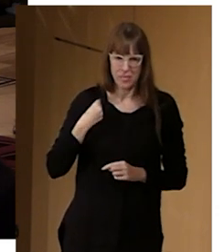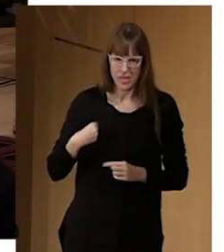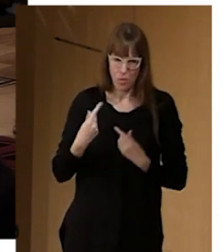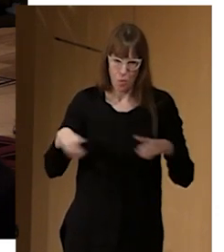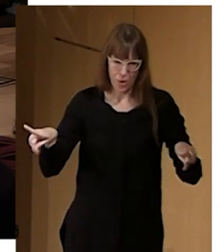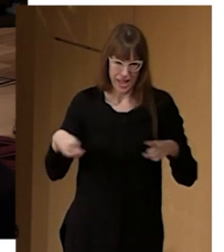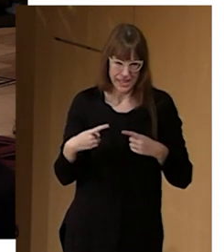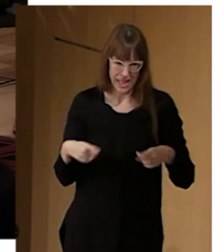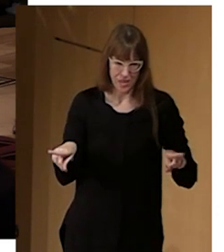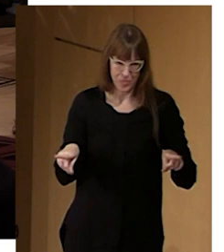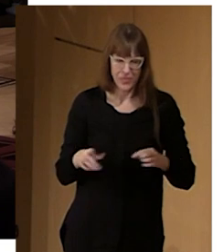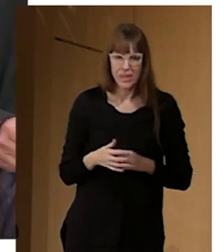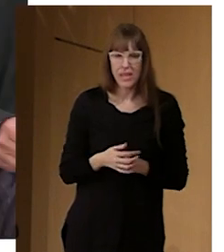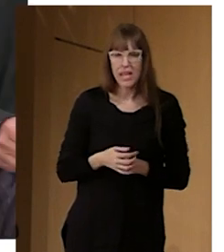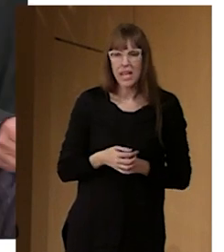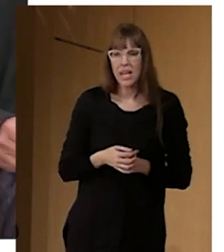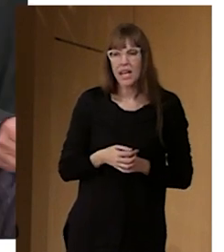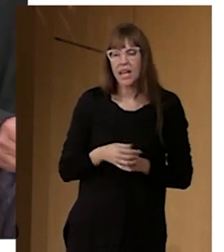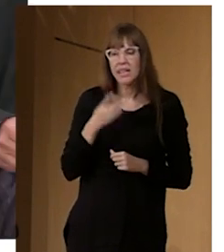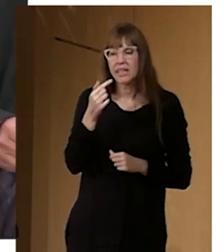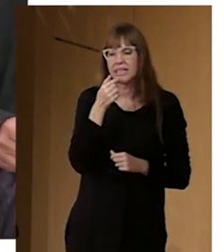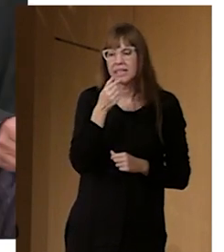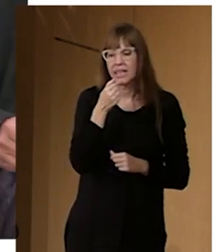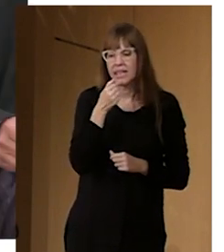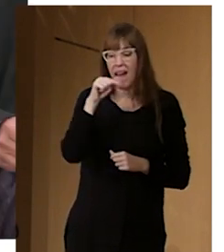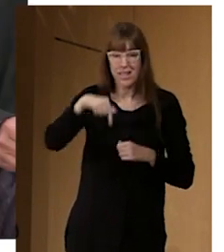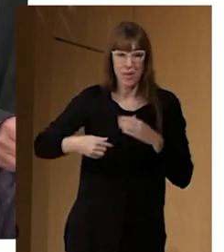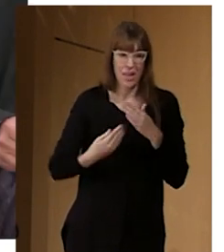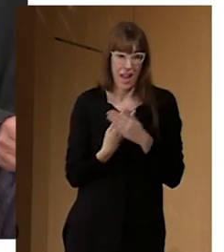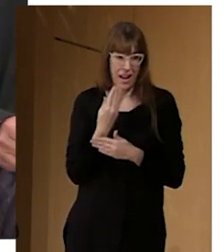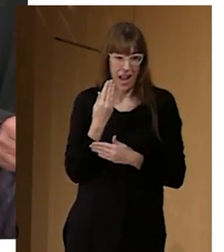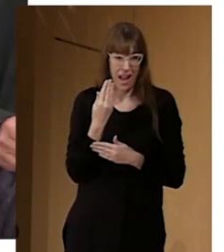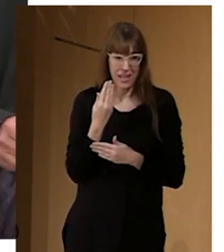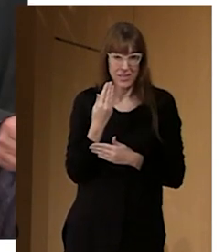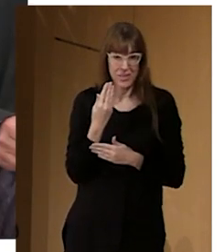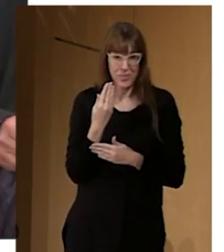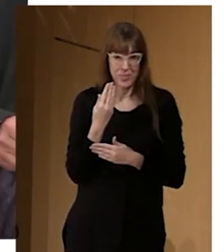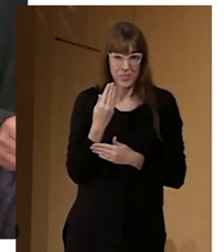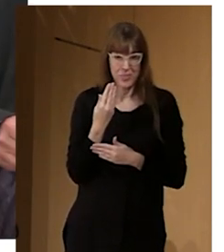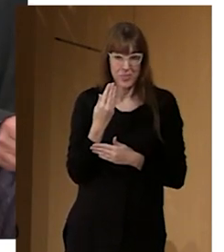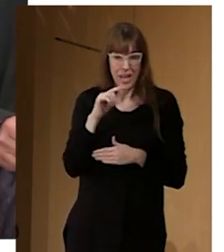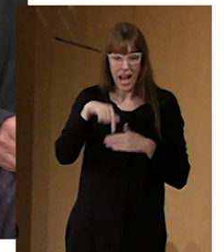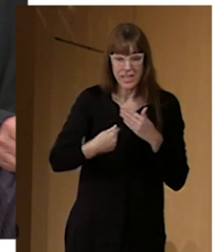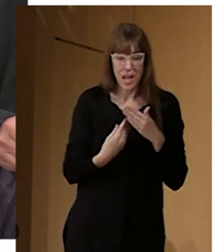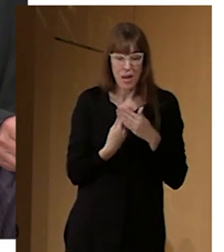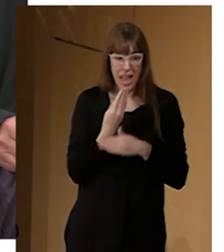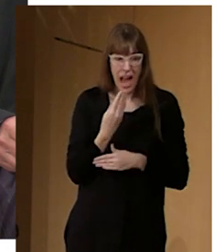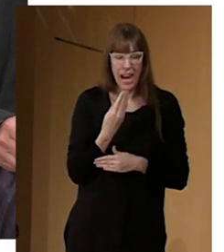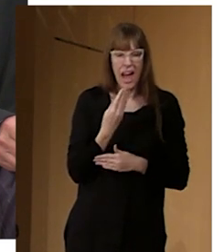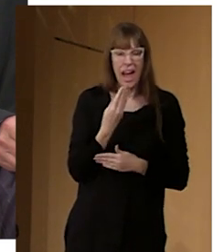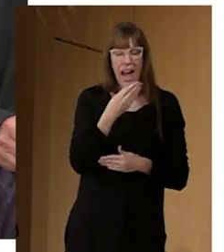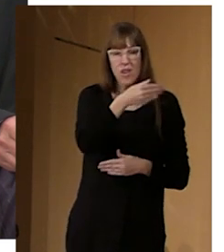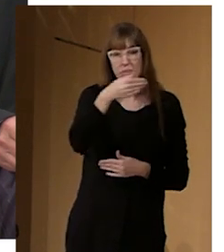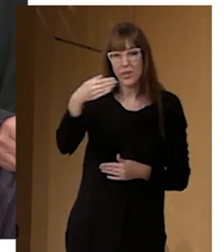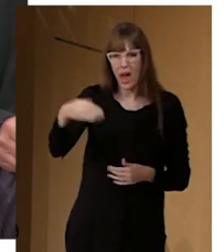eh No por quitarme presión pero claro cuando esta mañana de repente me he visto rociado del Museo del Prado Bueno ya lo sabía